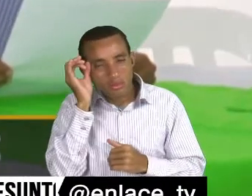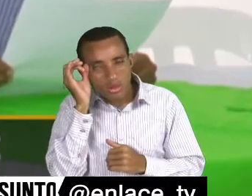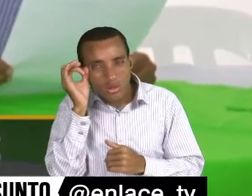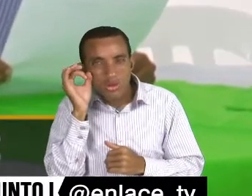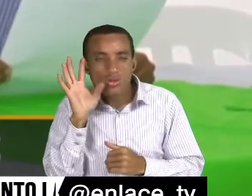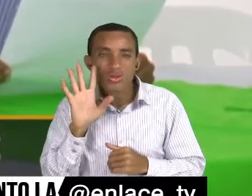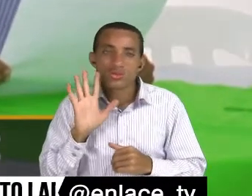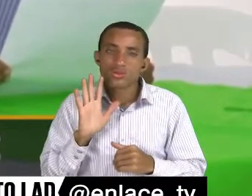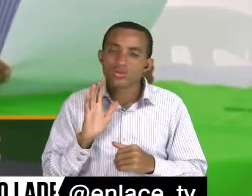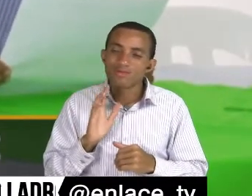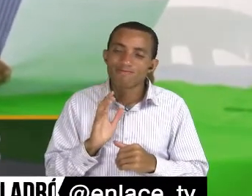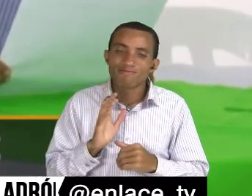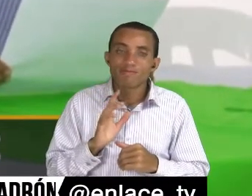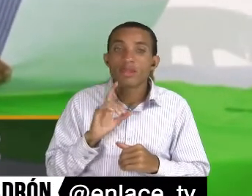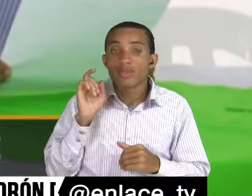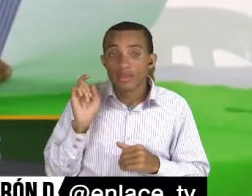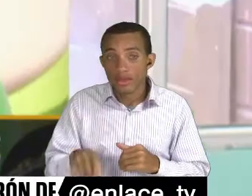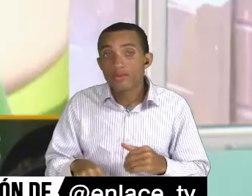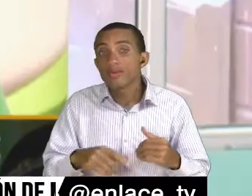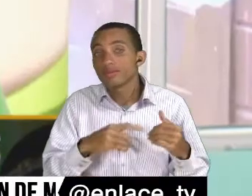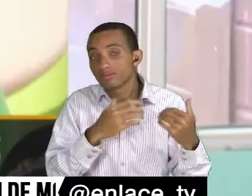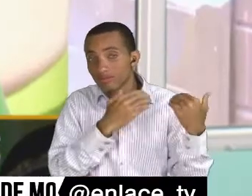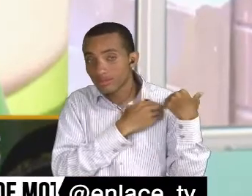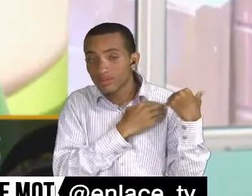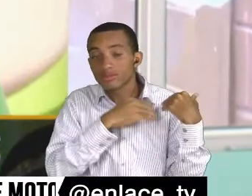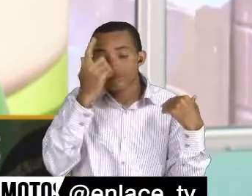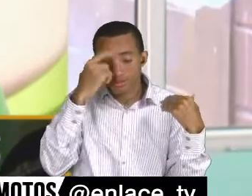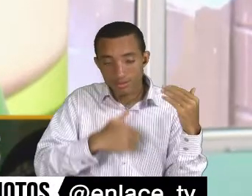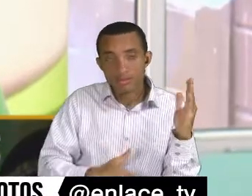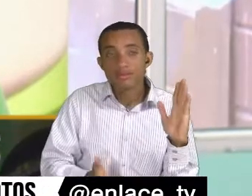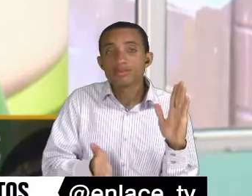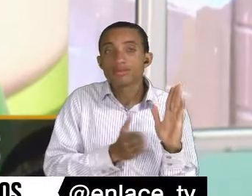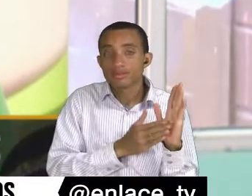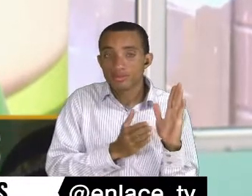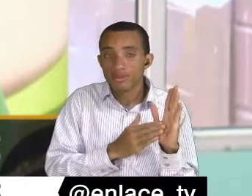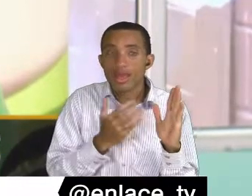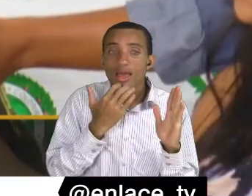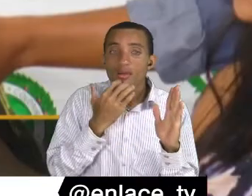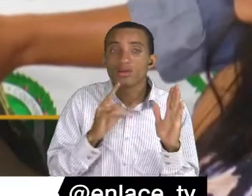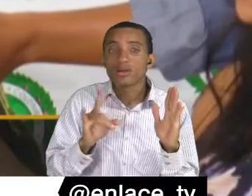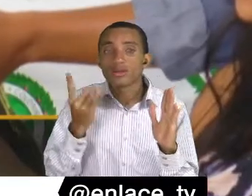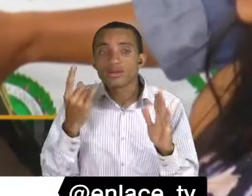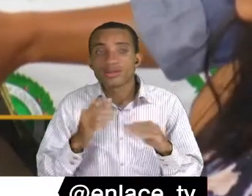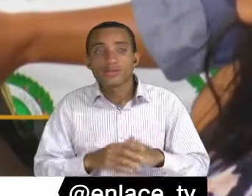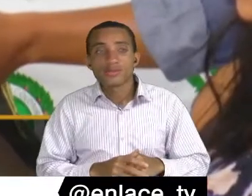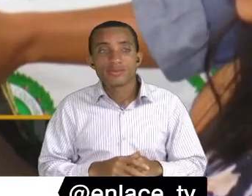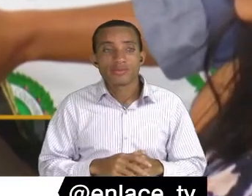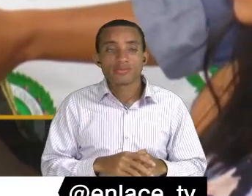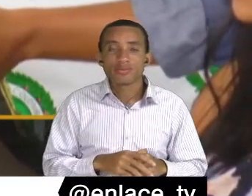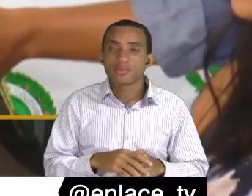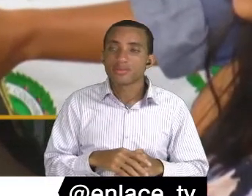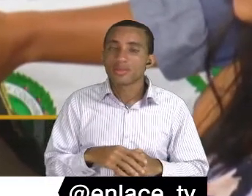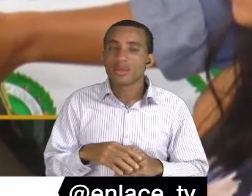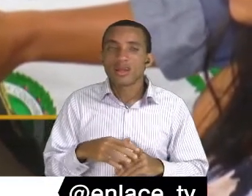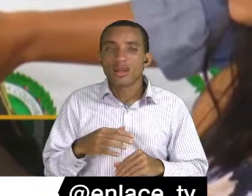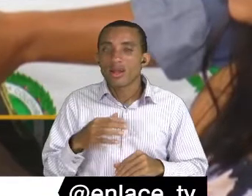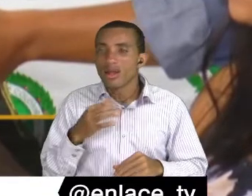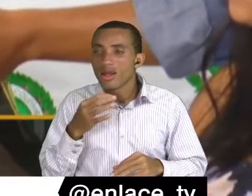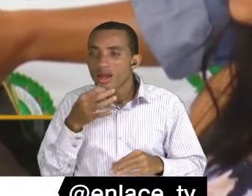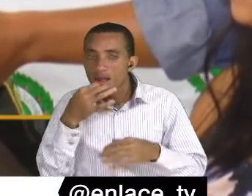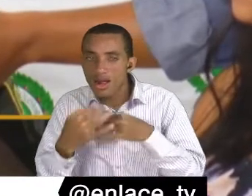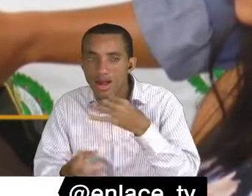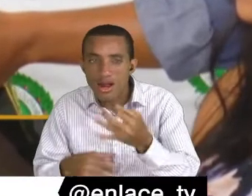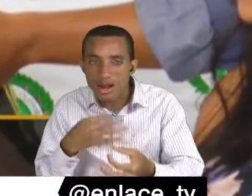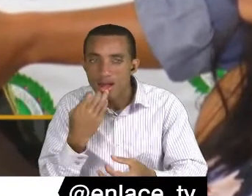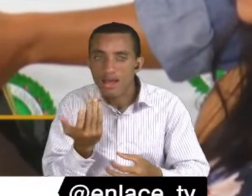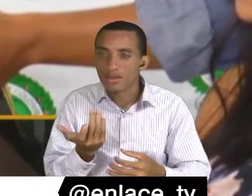la comisión de hechos punibles por funcionarios o servidores públicos. De lo contrario, estaríamos incurriendo en injuria, en calumnia, en